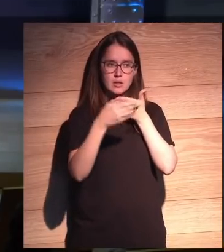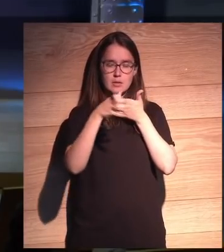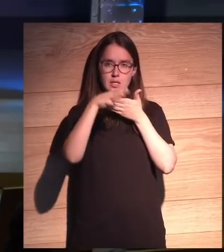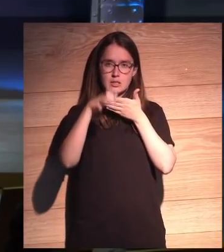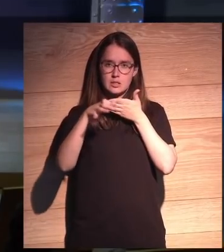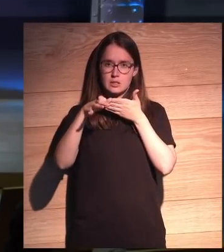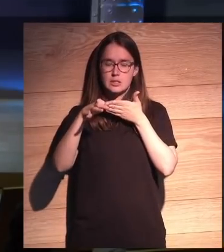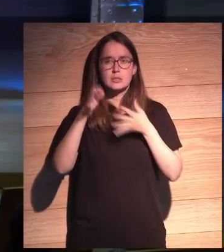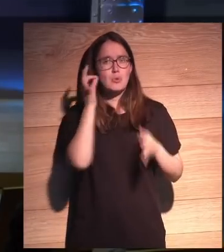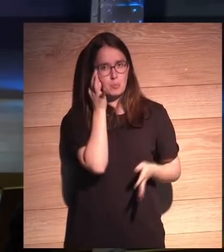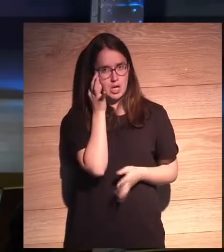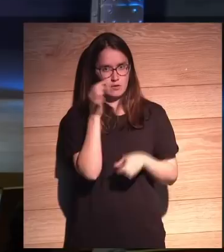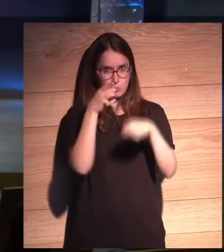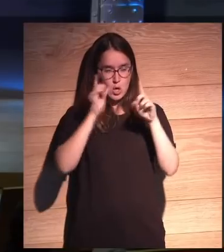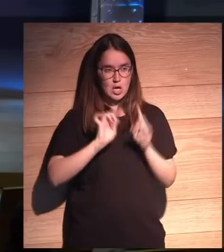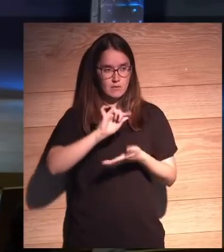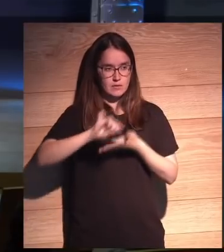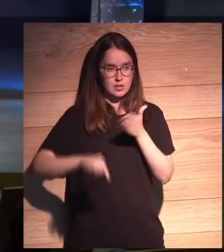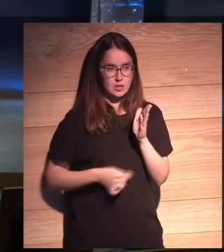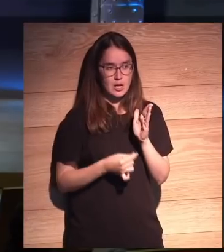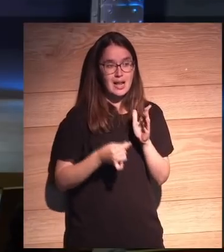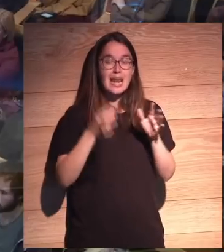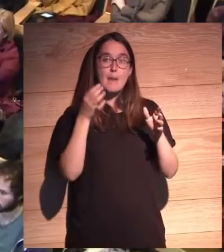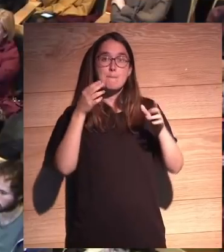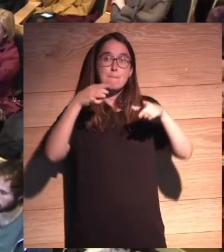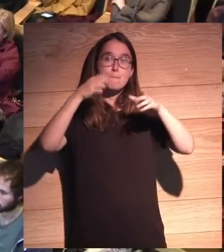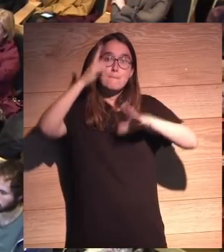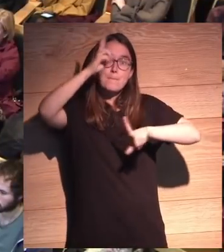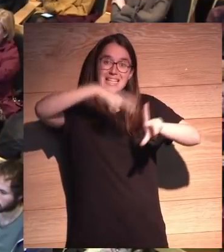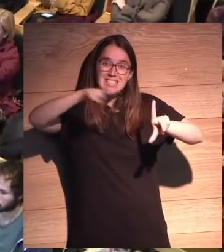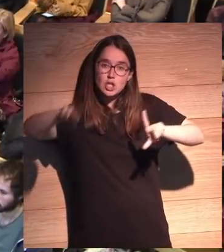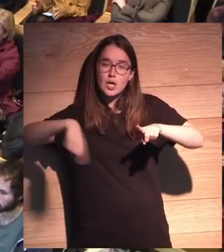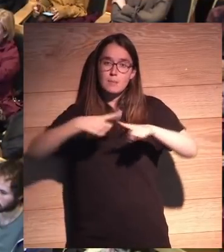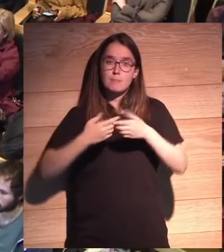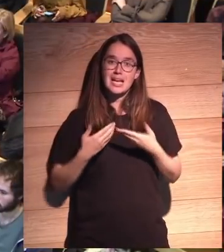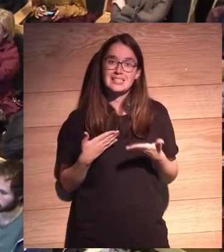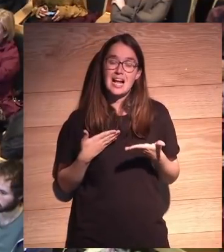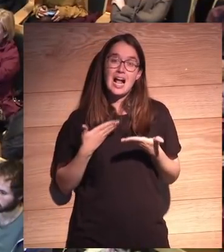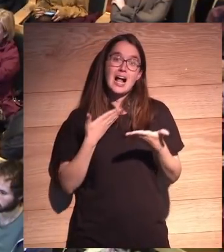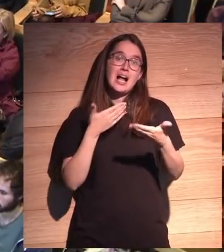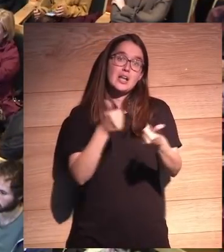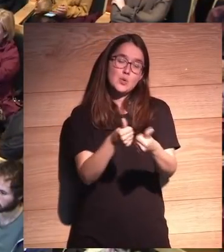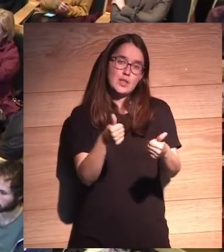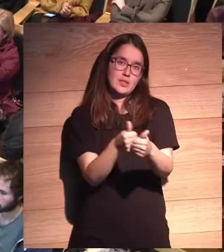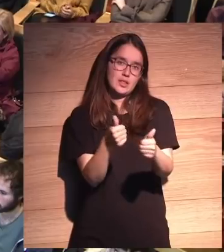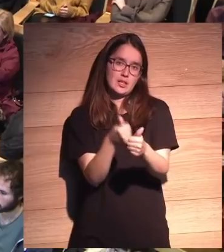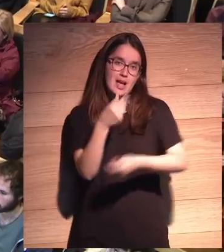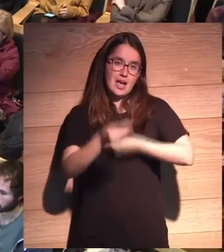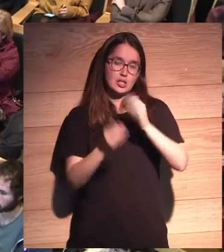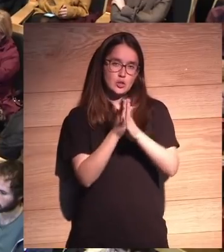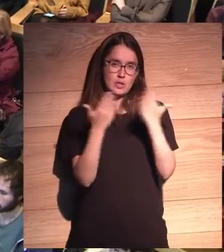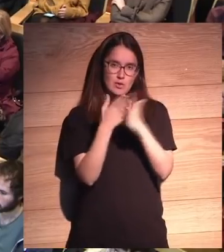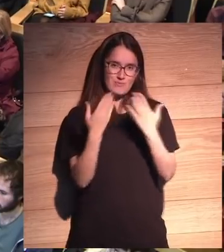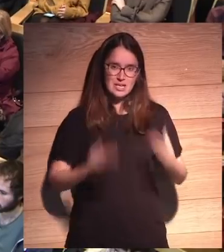Dei Ayutrix, Ende, pintora y ayudante o servidora de Dios, ha hecho este